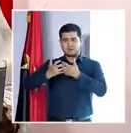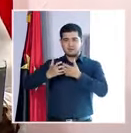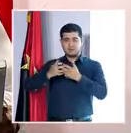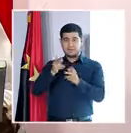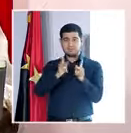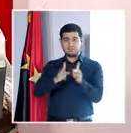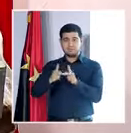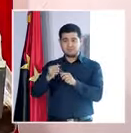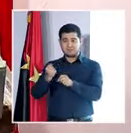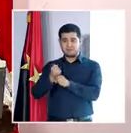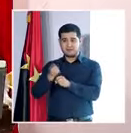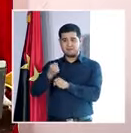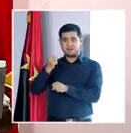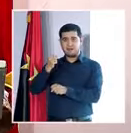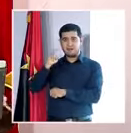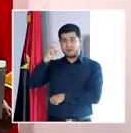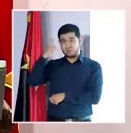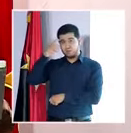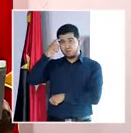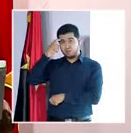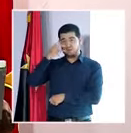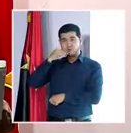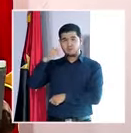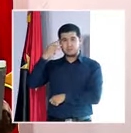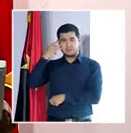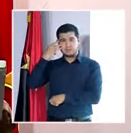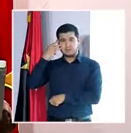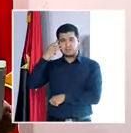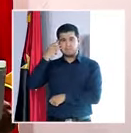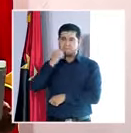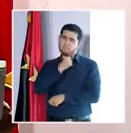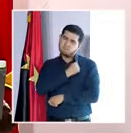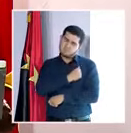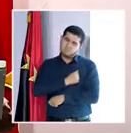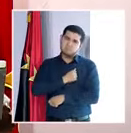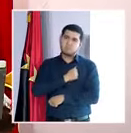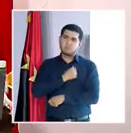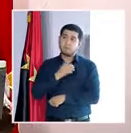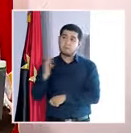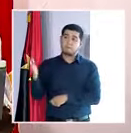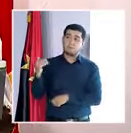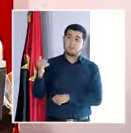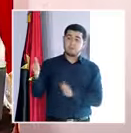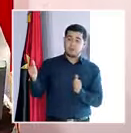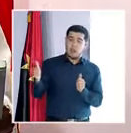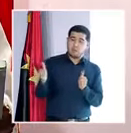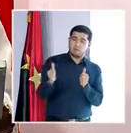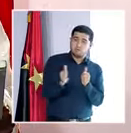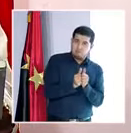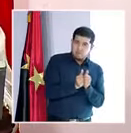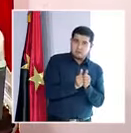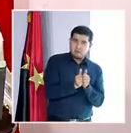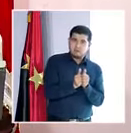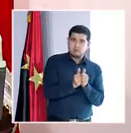que nos sigan acompañando en esta tarea de generarle oportunidades a los